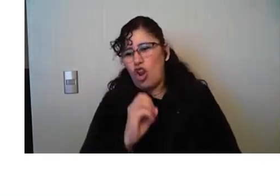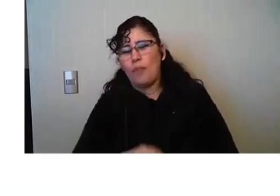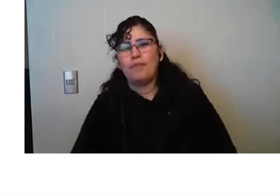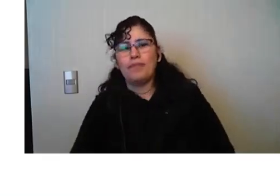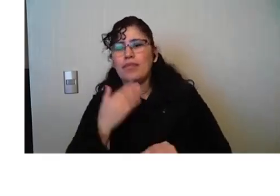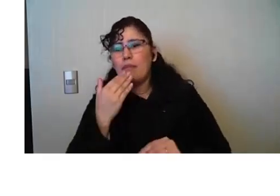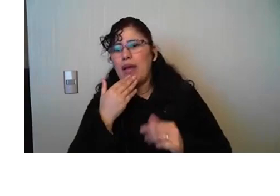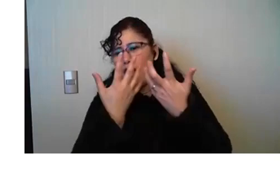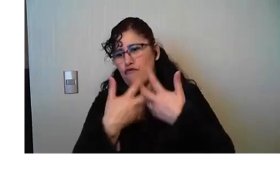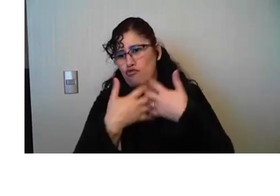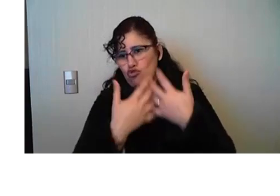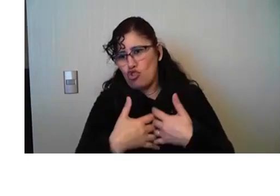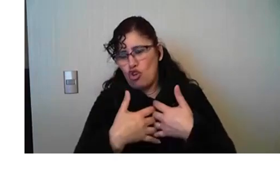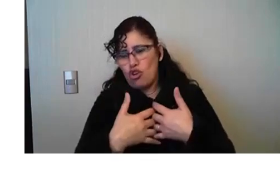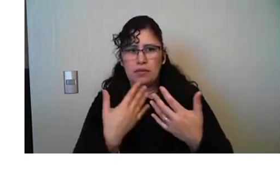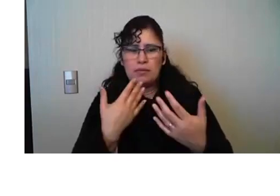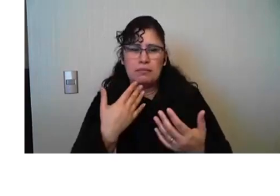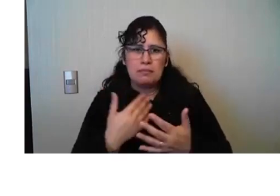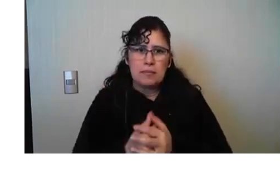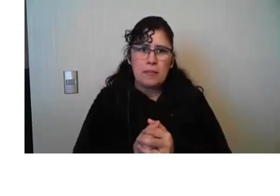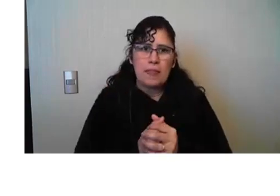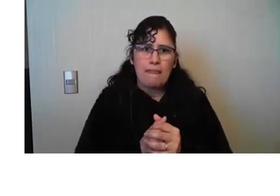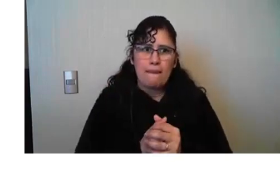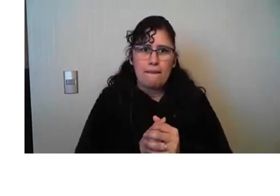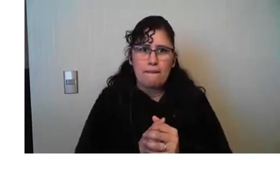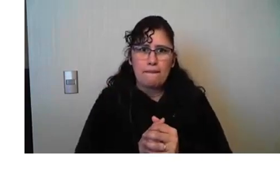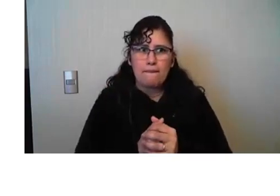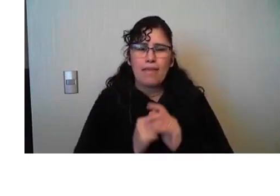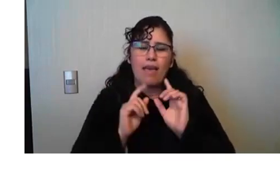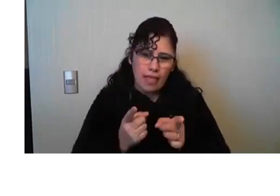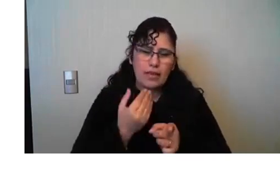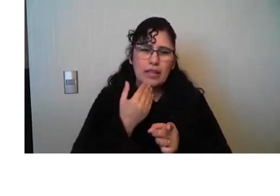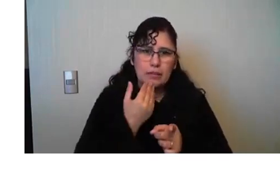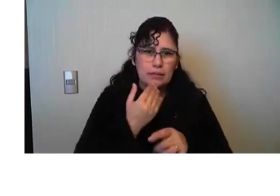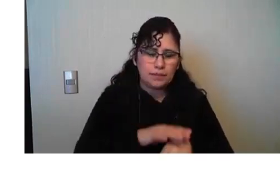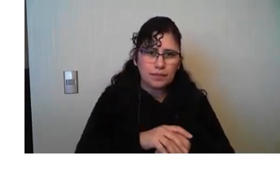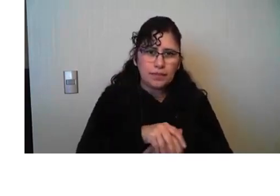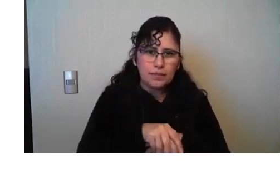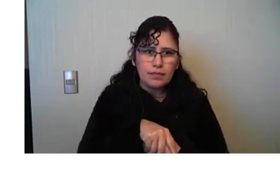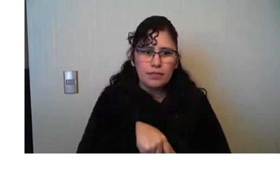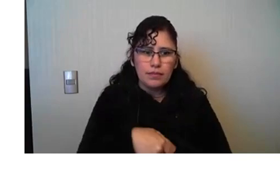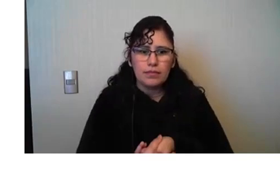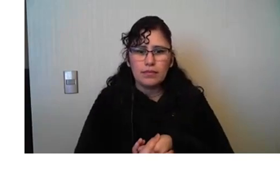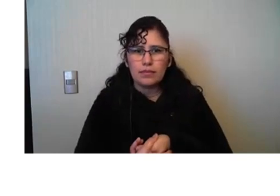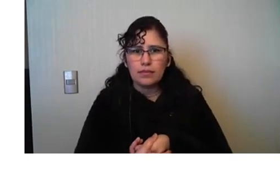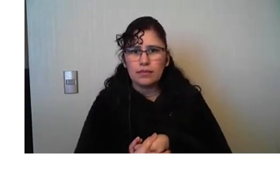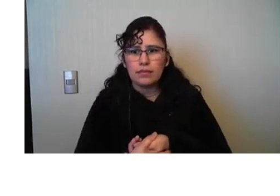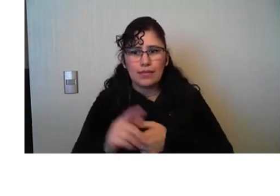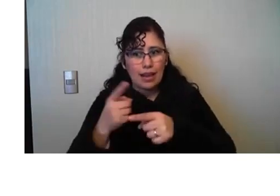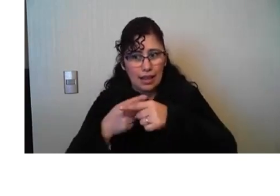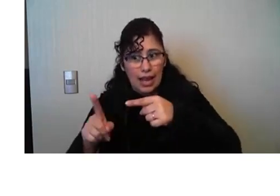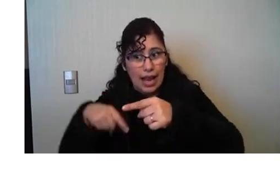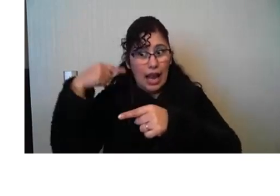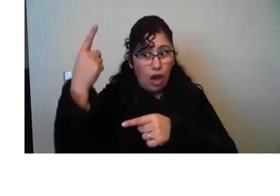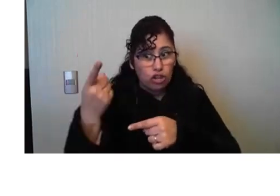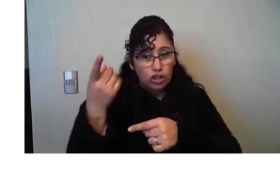funciones, y debiéramos quedarnos la próxima semana solamente en